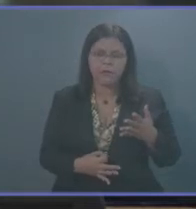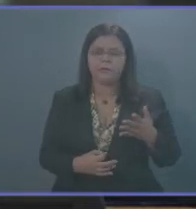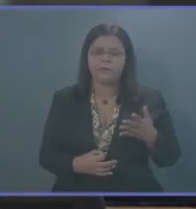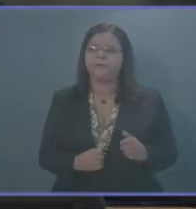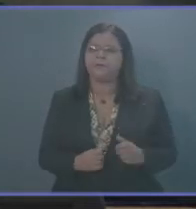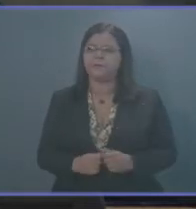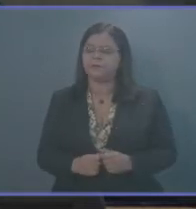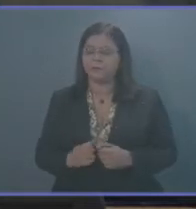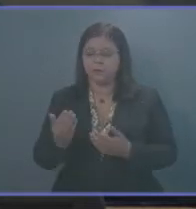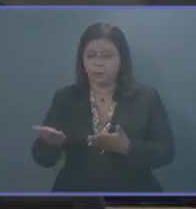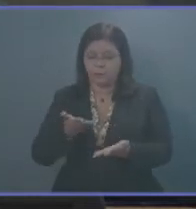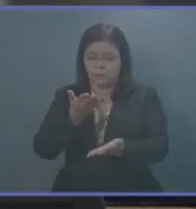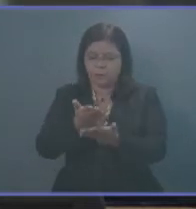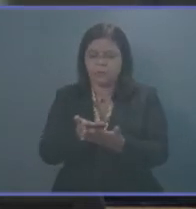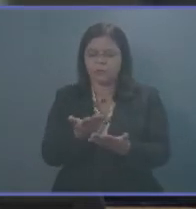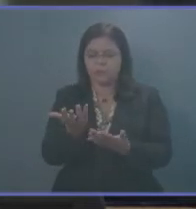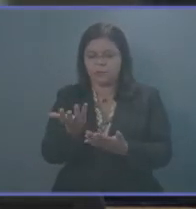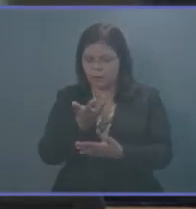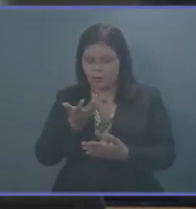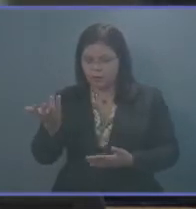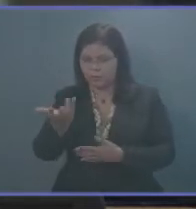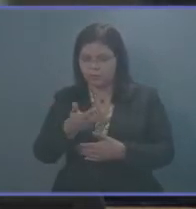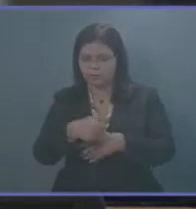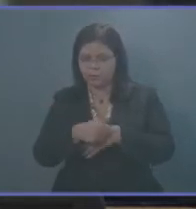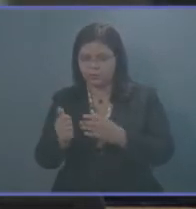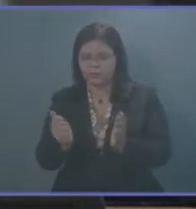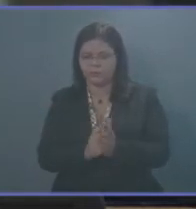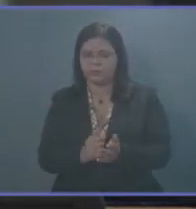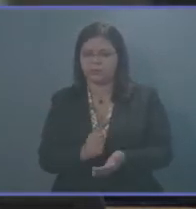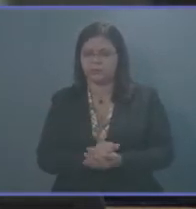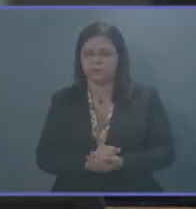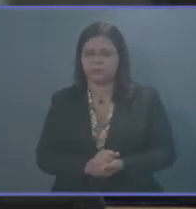impuestos, proponiéndola a consideración de este órgano de Estado.